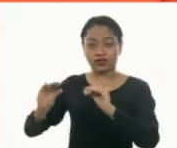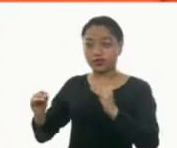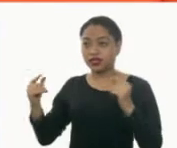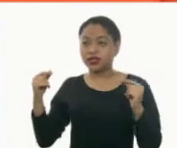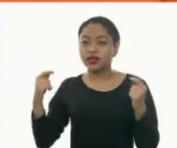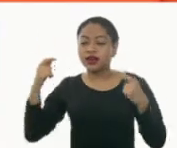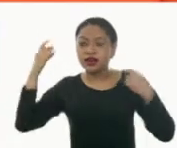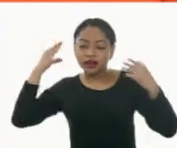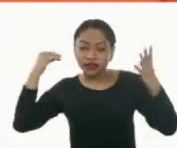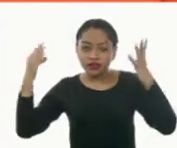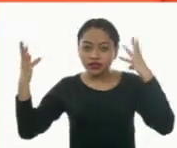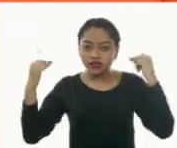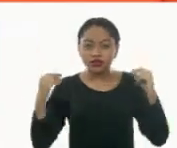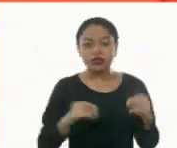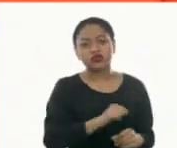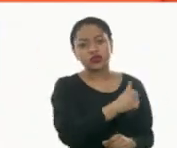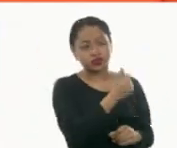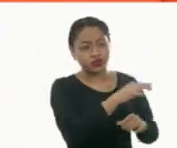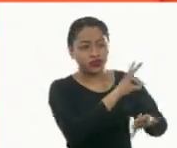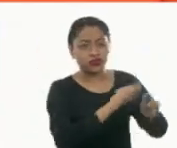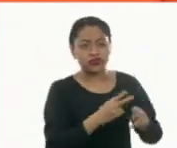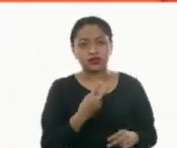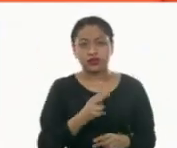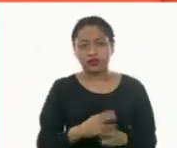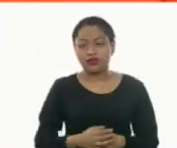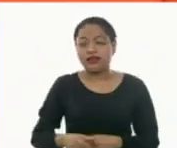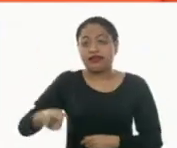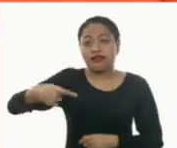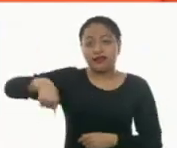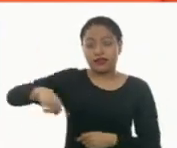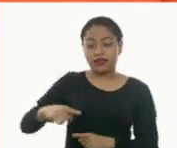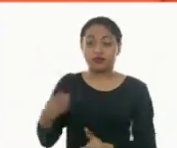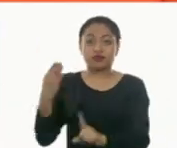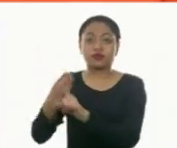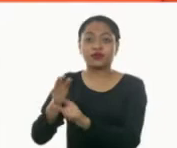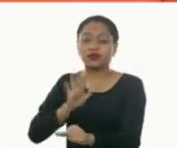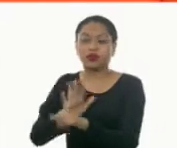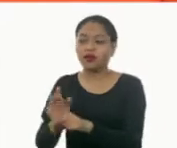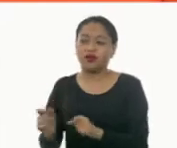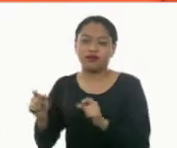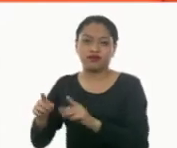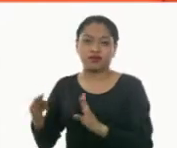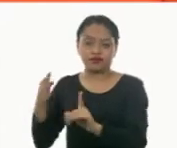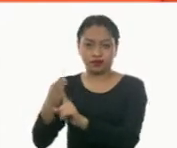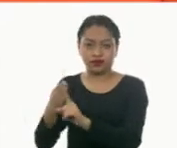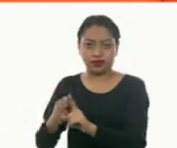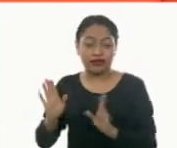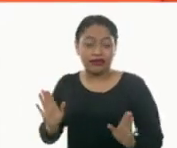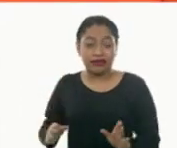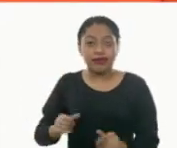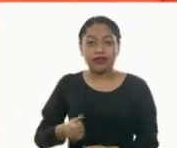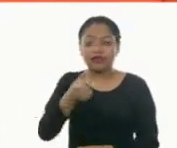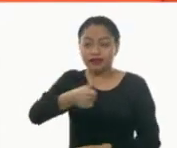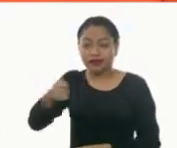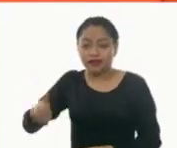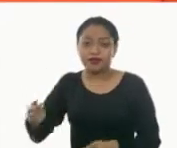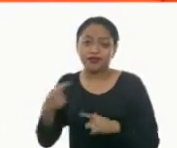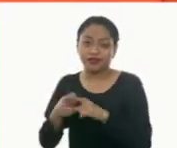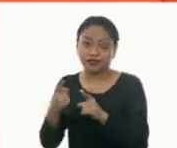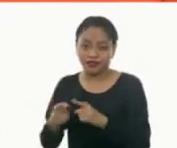troncoso, porque van al mismo lugar, llegan a la misma meta, pero cada niño y joven le va a